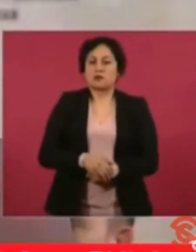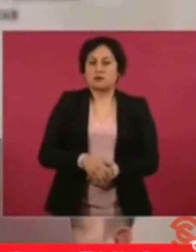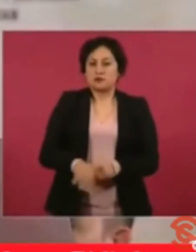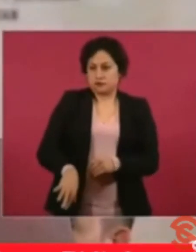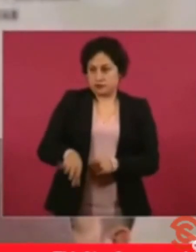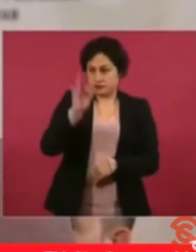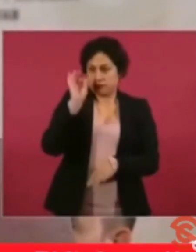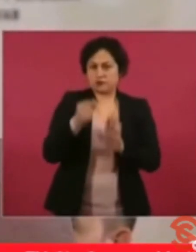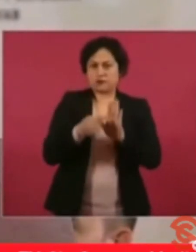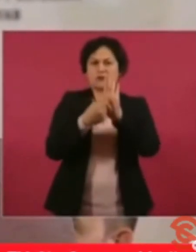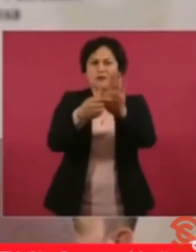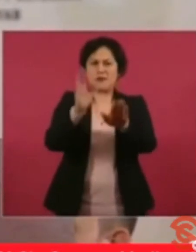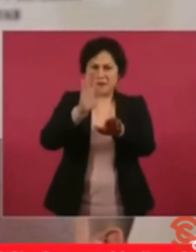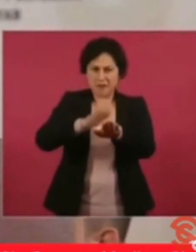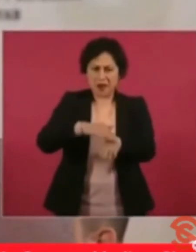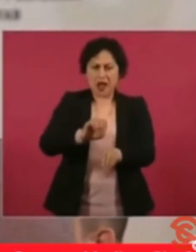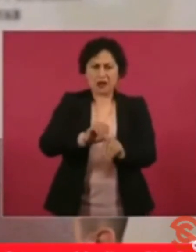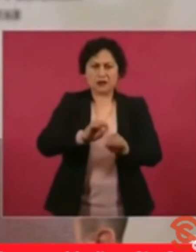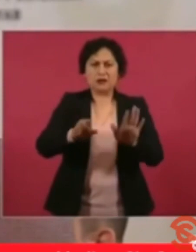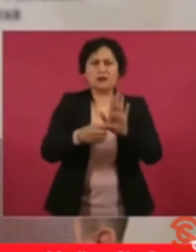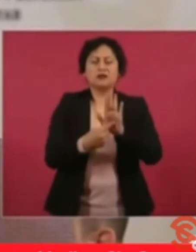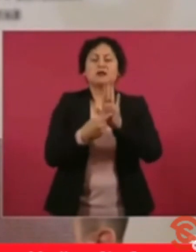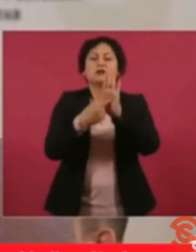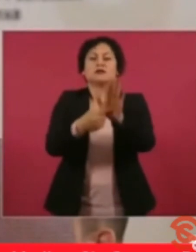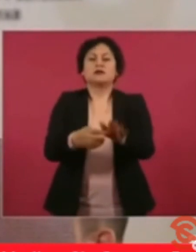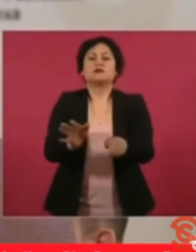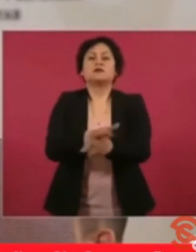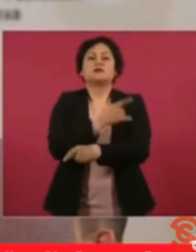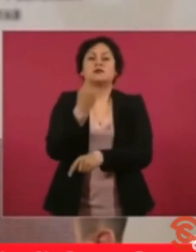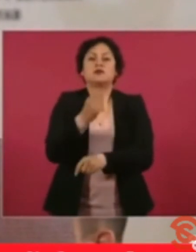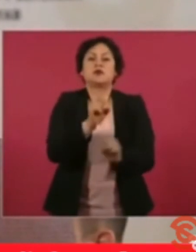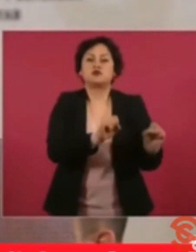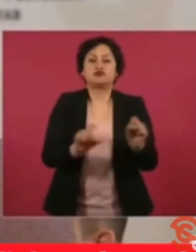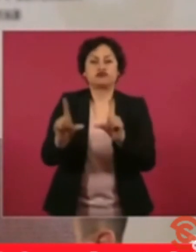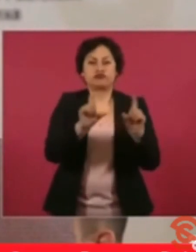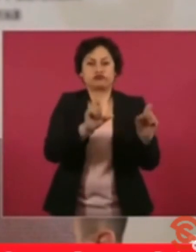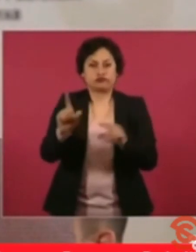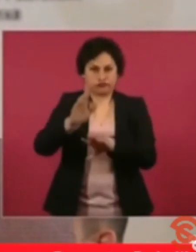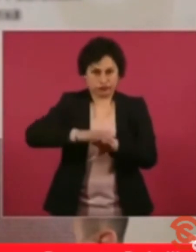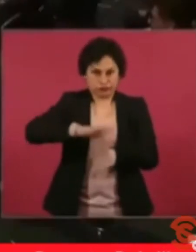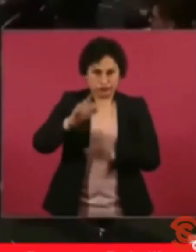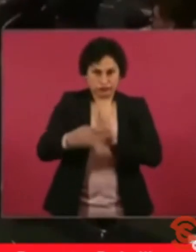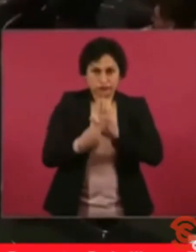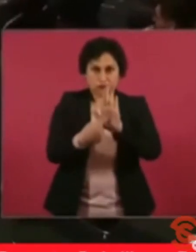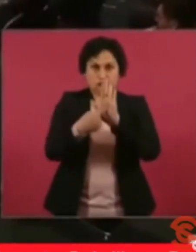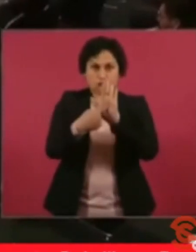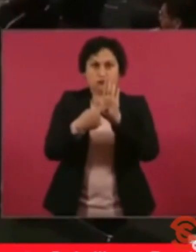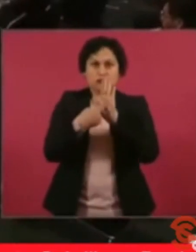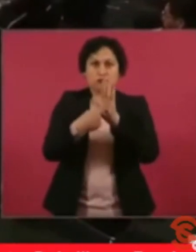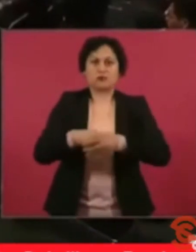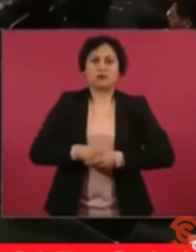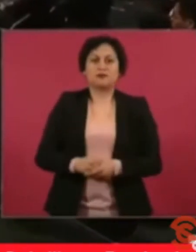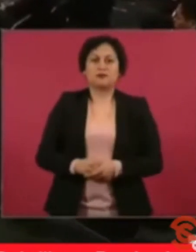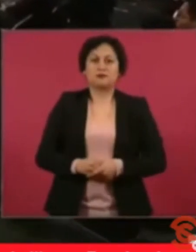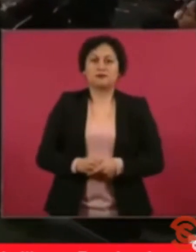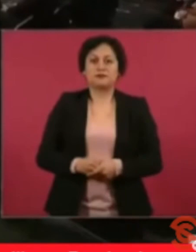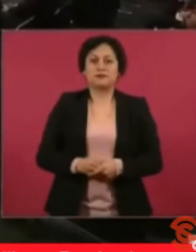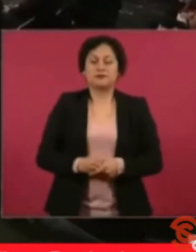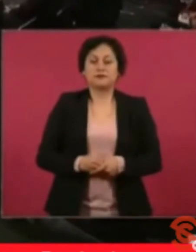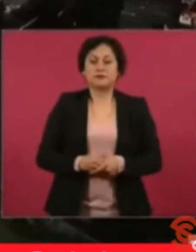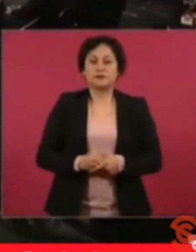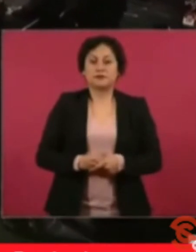mire, cada que el presidente exhibía a Ramos, que le decía, oye, ¿por qué tú no cuestionaste a Calderón? Claro que lo cuestioné, le respondió de inmediato,